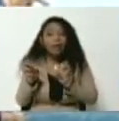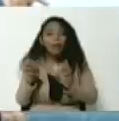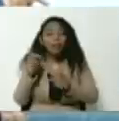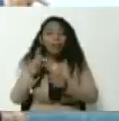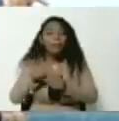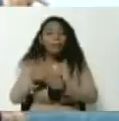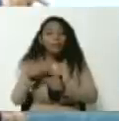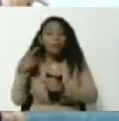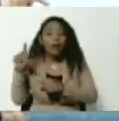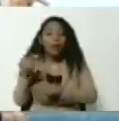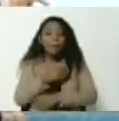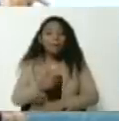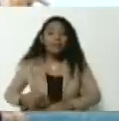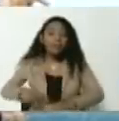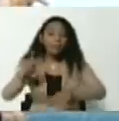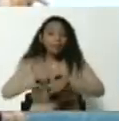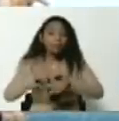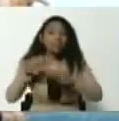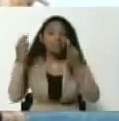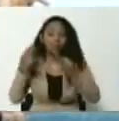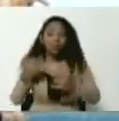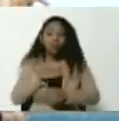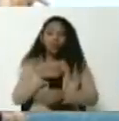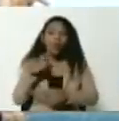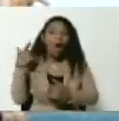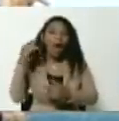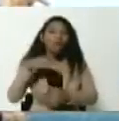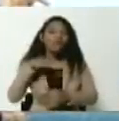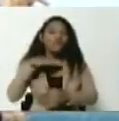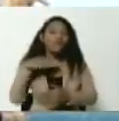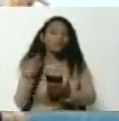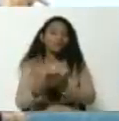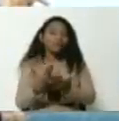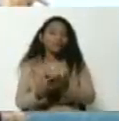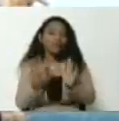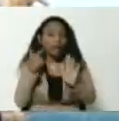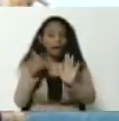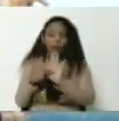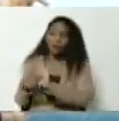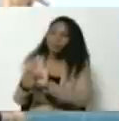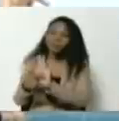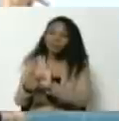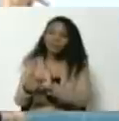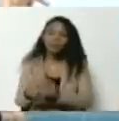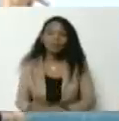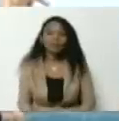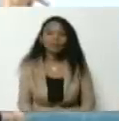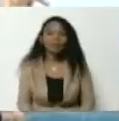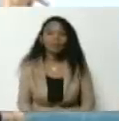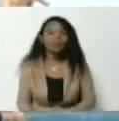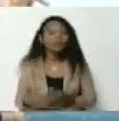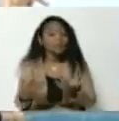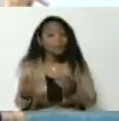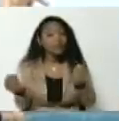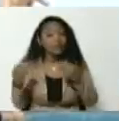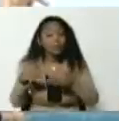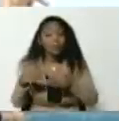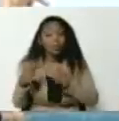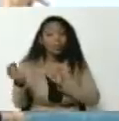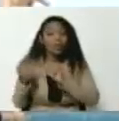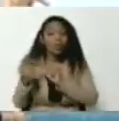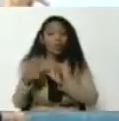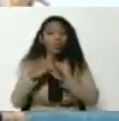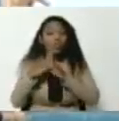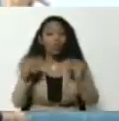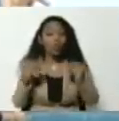está metido el presidente Paraguay. Eso sí estamos seguros. Tenemos suficientes indicios que lo apuntan. Así que es un diálogo con